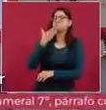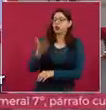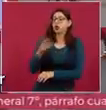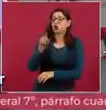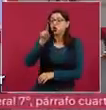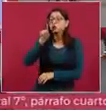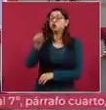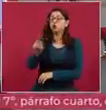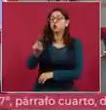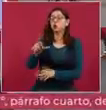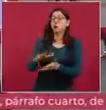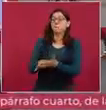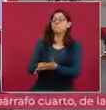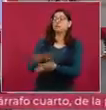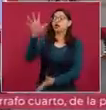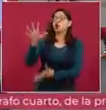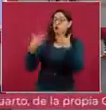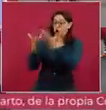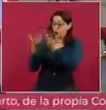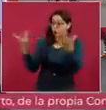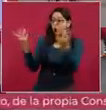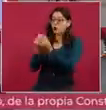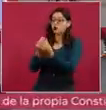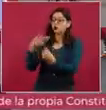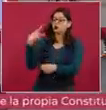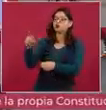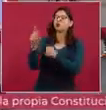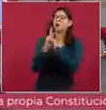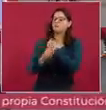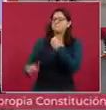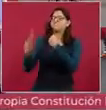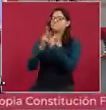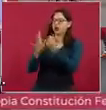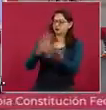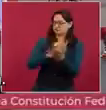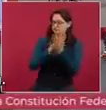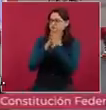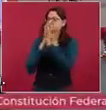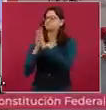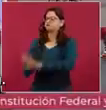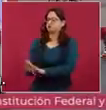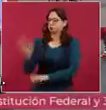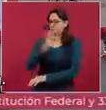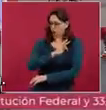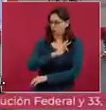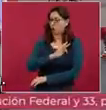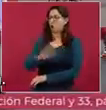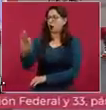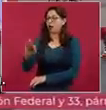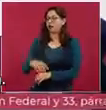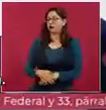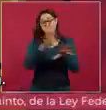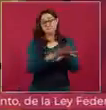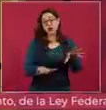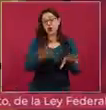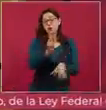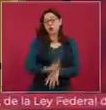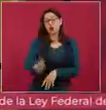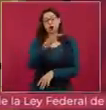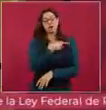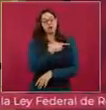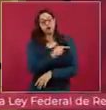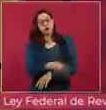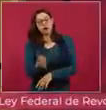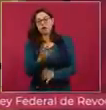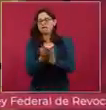puede transformar a nuestros países mira el ejemplo de lealtad del pueblo pobre de bolivia nada